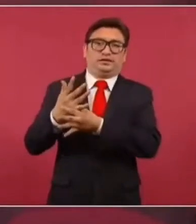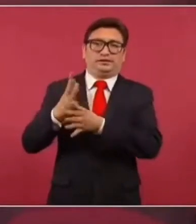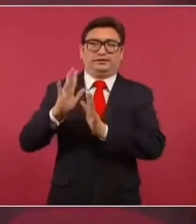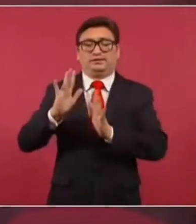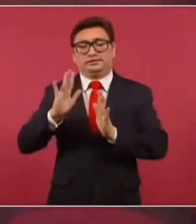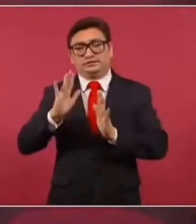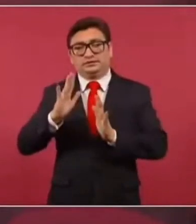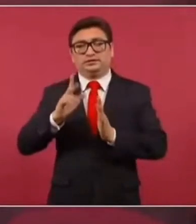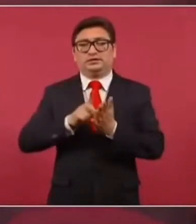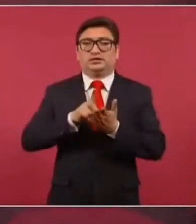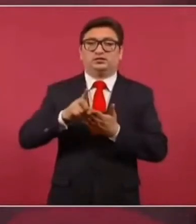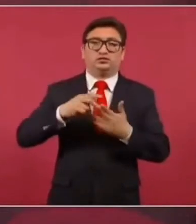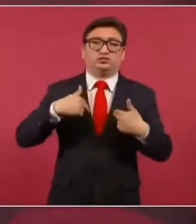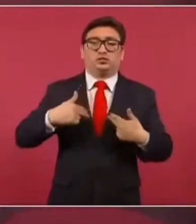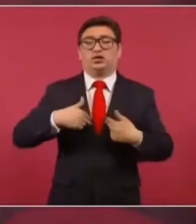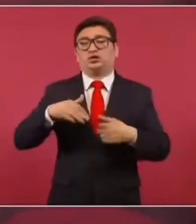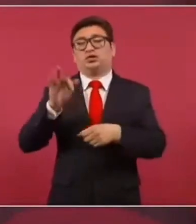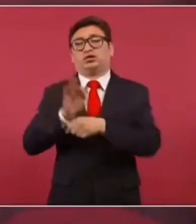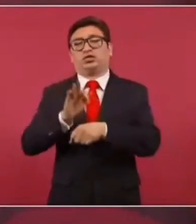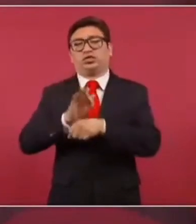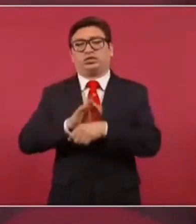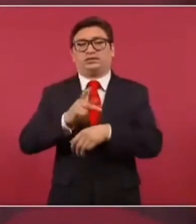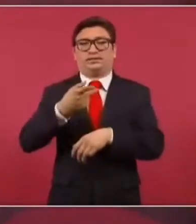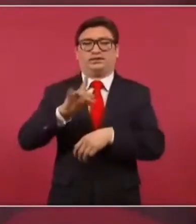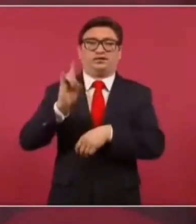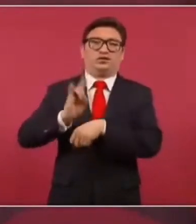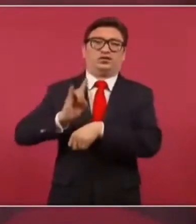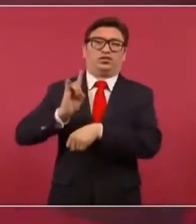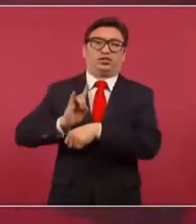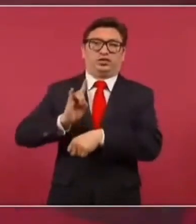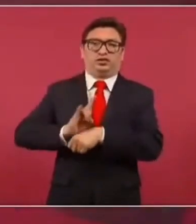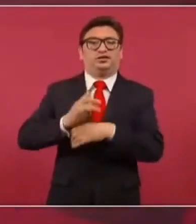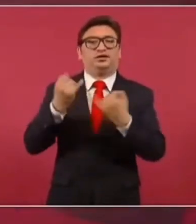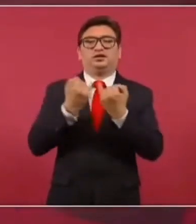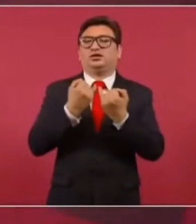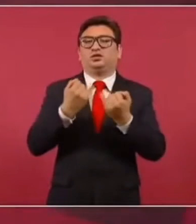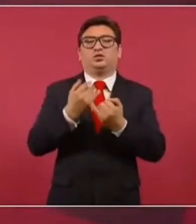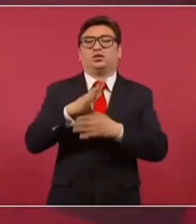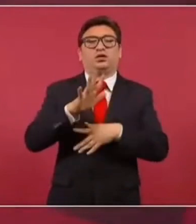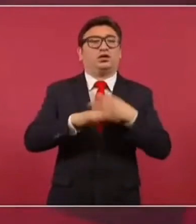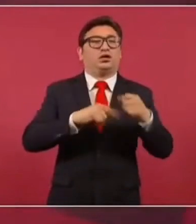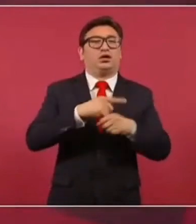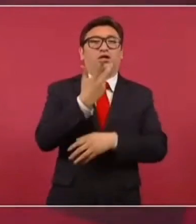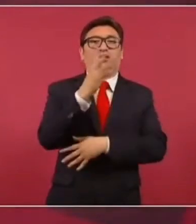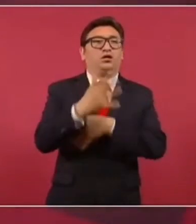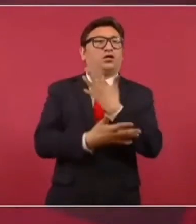defensores de derechos humanos, así como pseudoambientalistas.